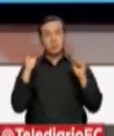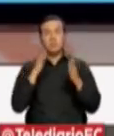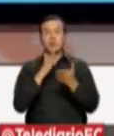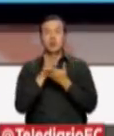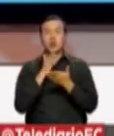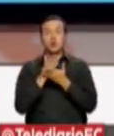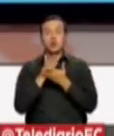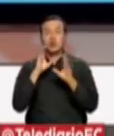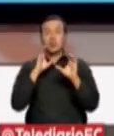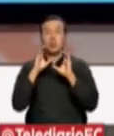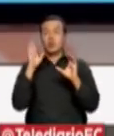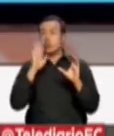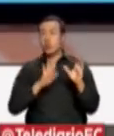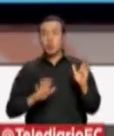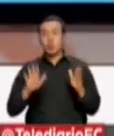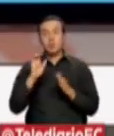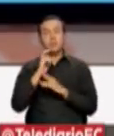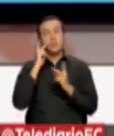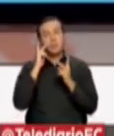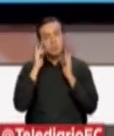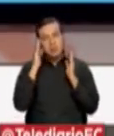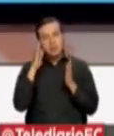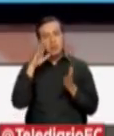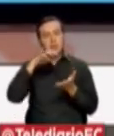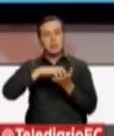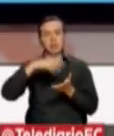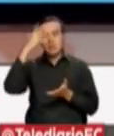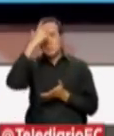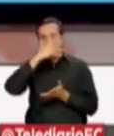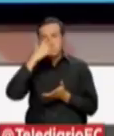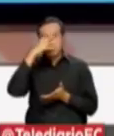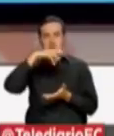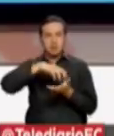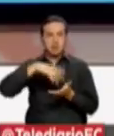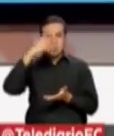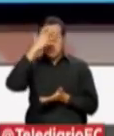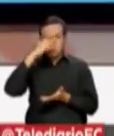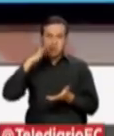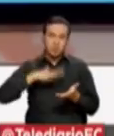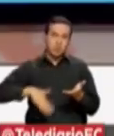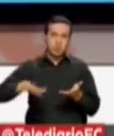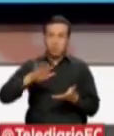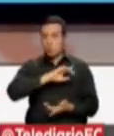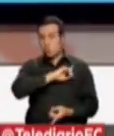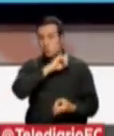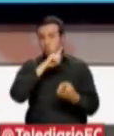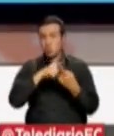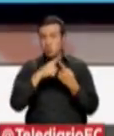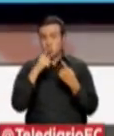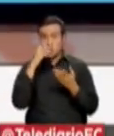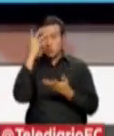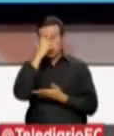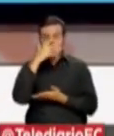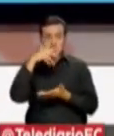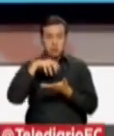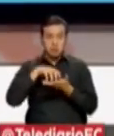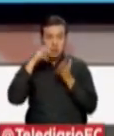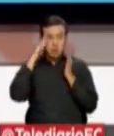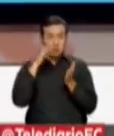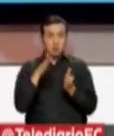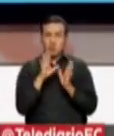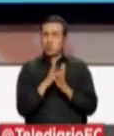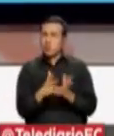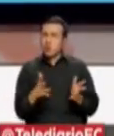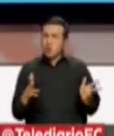nacionales es para visibilizar a esmeraldas porque esmeraldas a lo largo de la historia ha estado invisibilizado desde diferentes ángulos